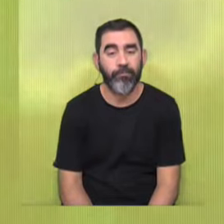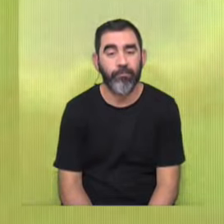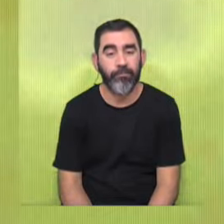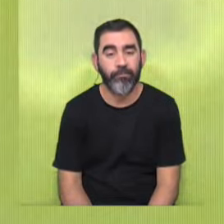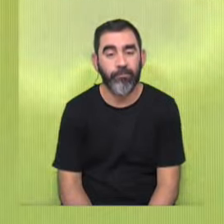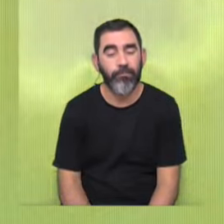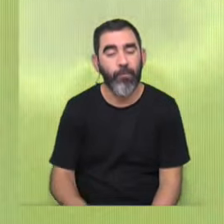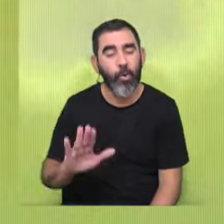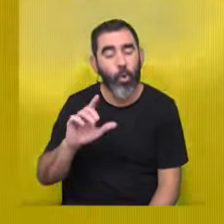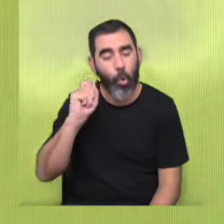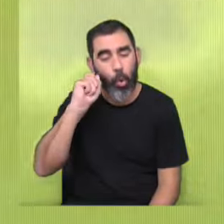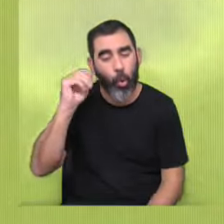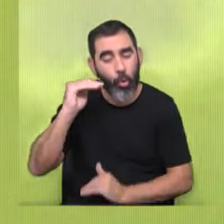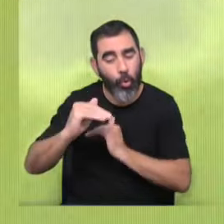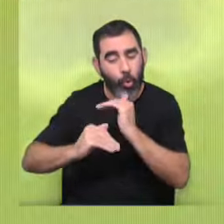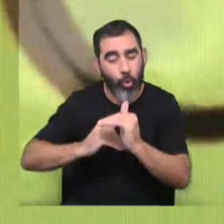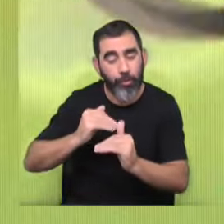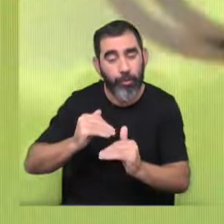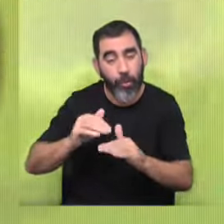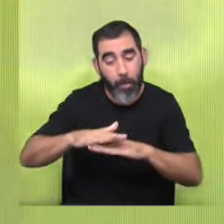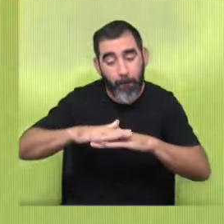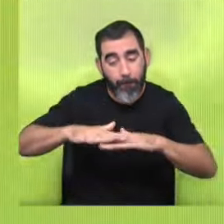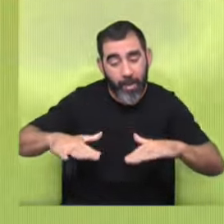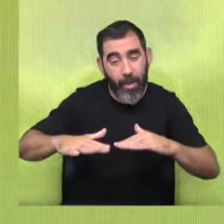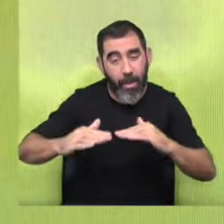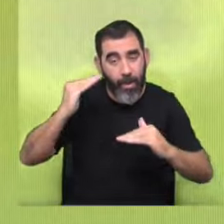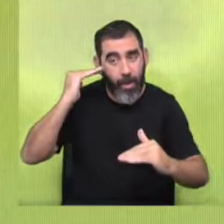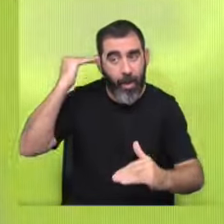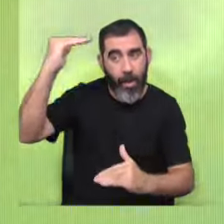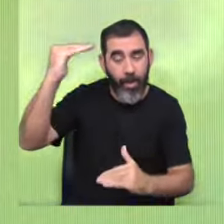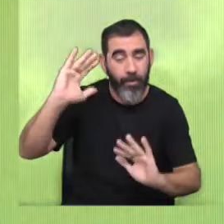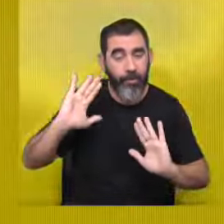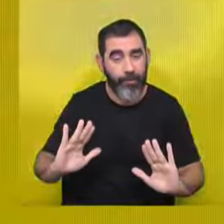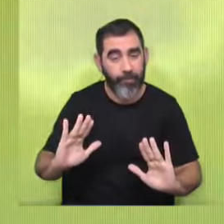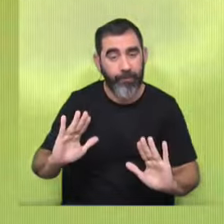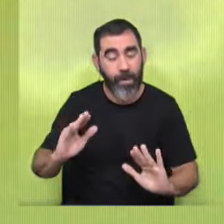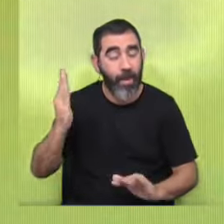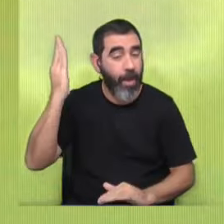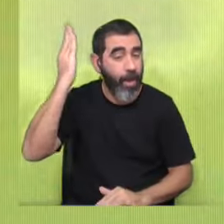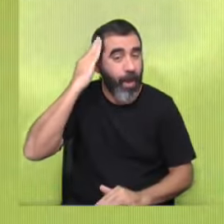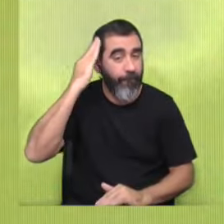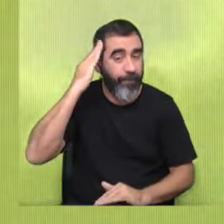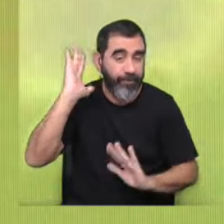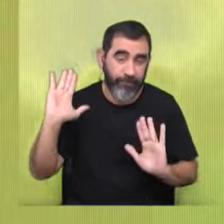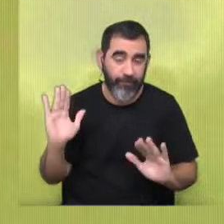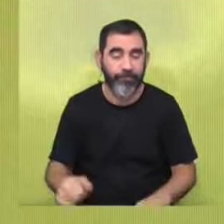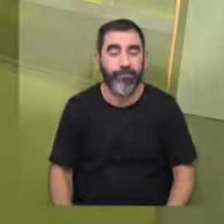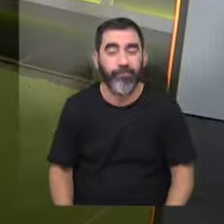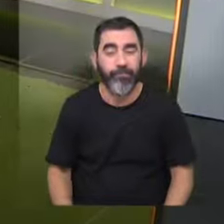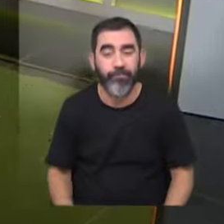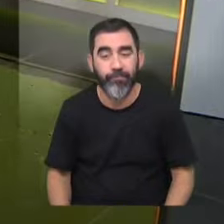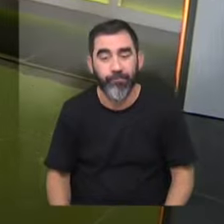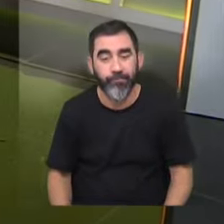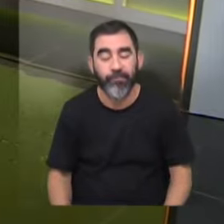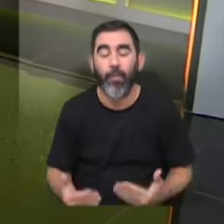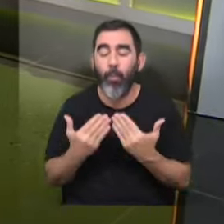El conocimiento va en ascenso y pasa de la base a la superficie y al extremo superior. Alexandra Perrone, ¿cómo andas? Bienvenida.